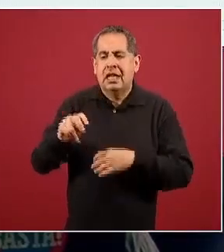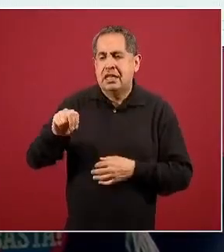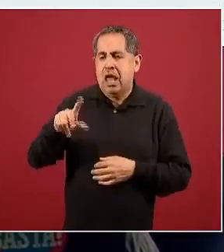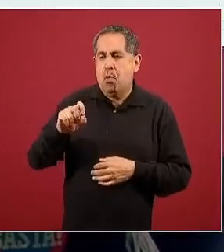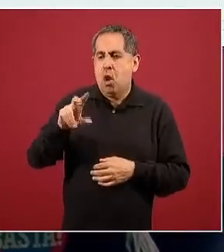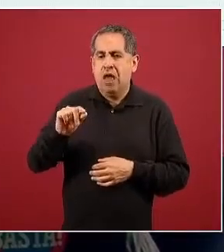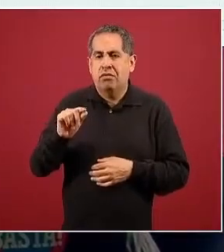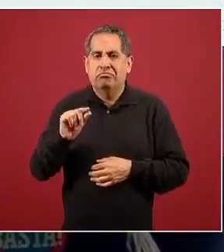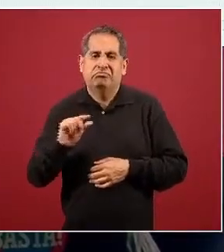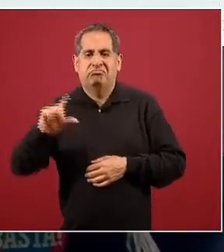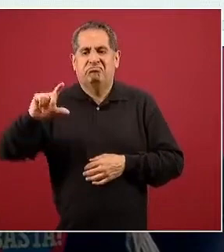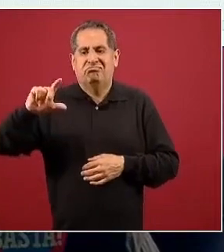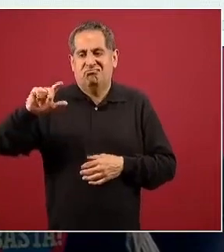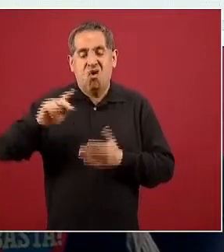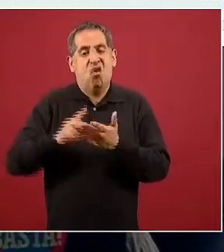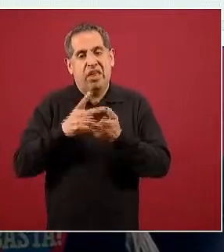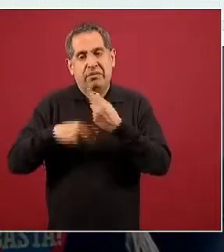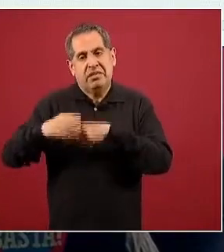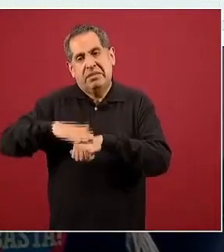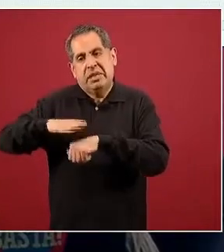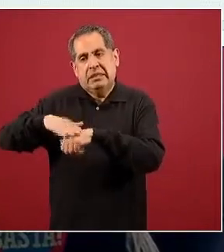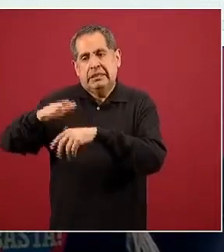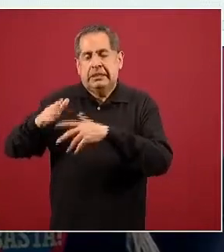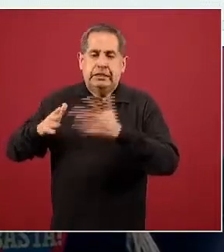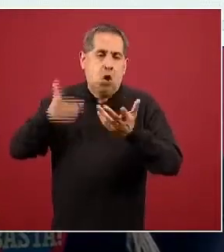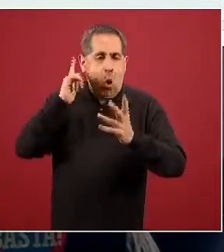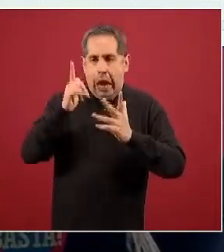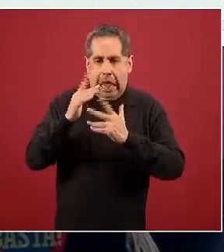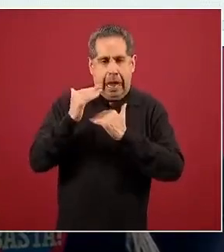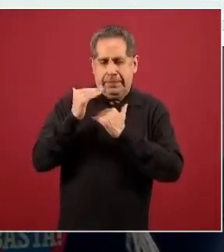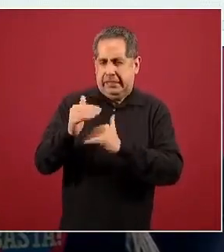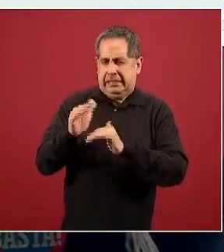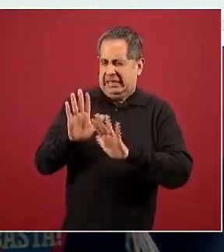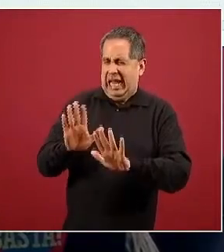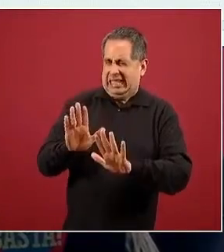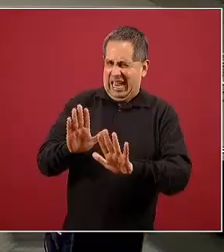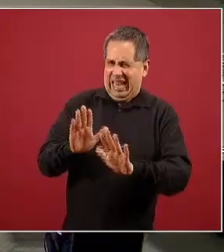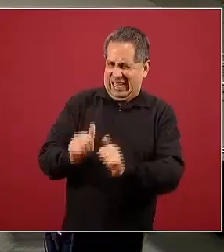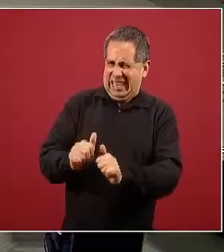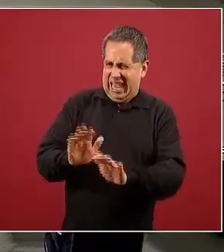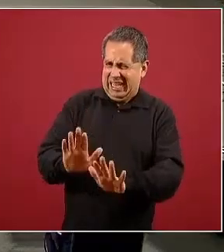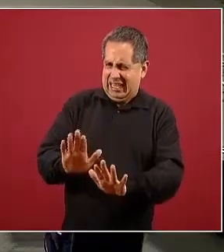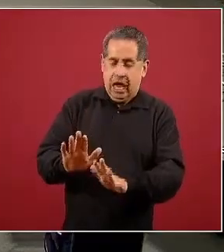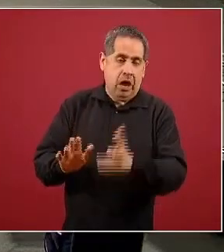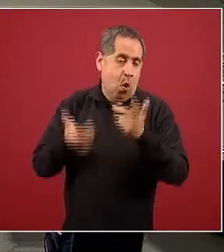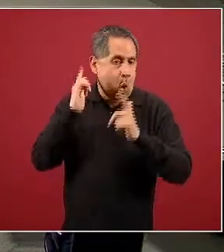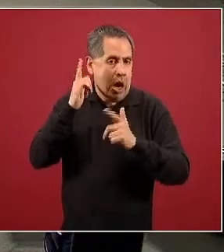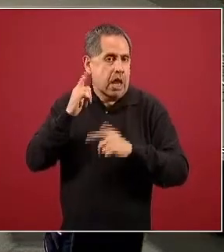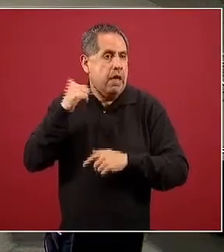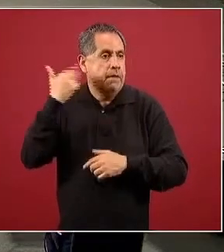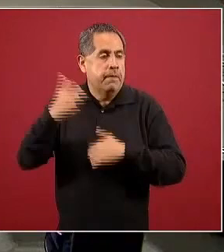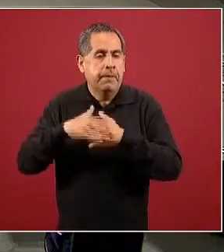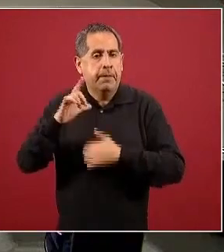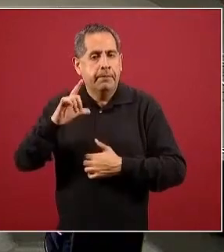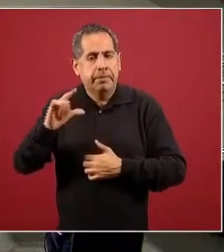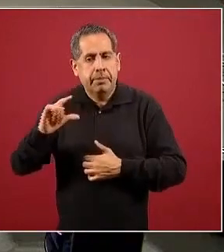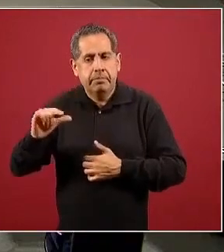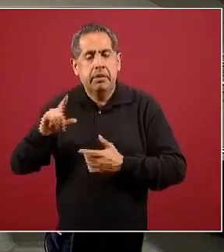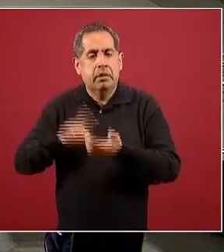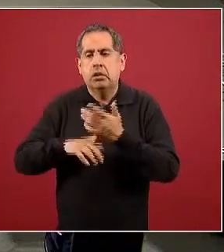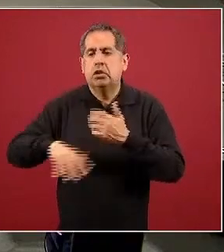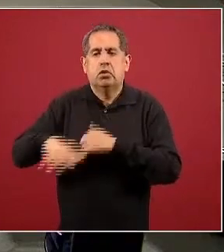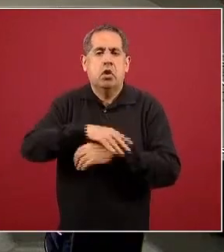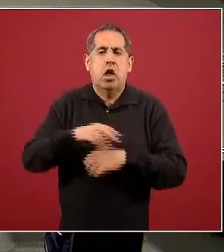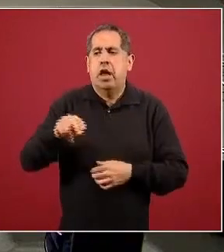Navolato tiene un pequeño repunte. Esperemos que no siga creciendo, que se mantenga ahí y que empiece a bajar el municipio